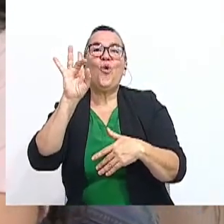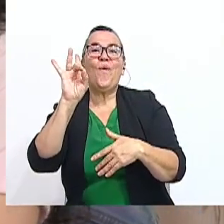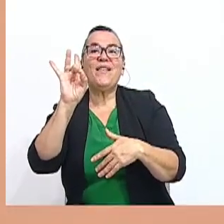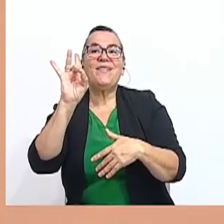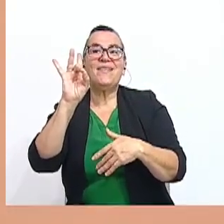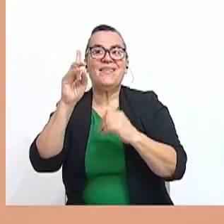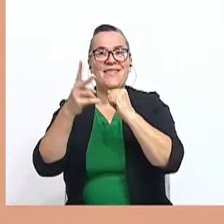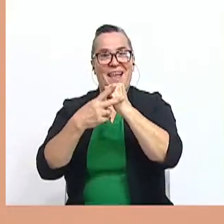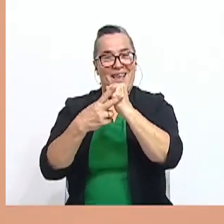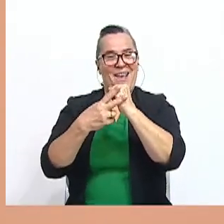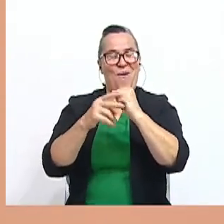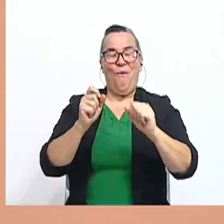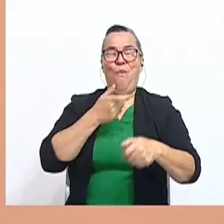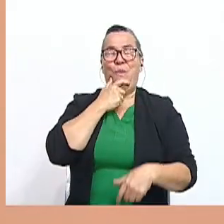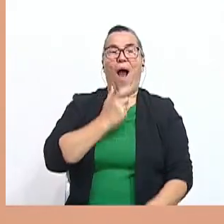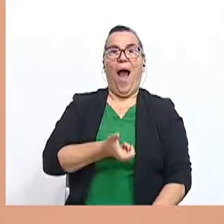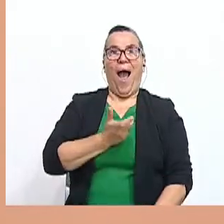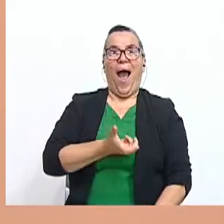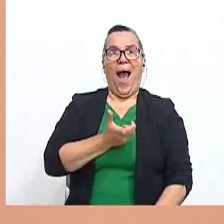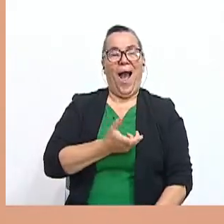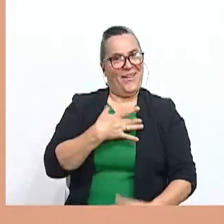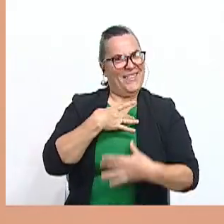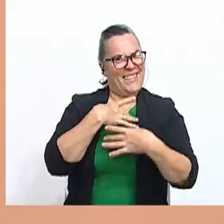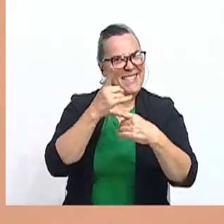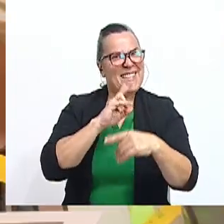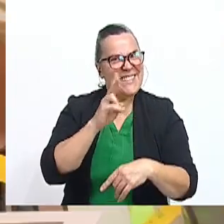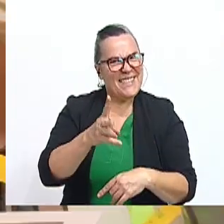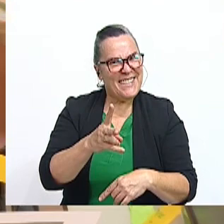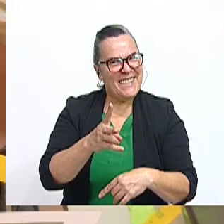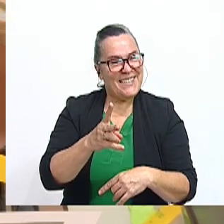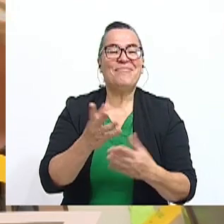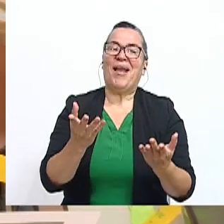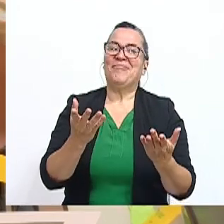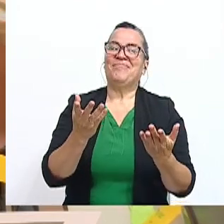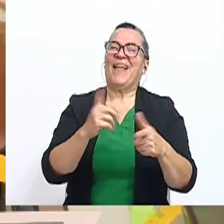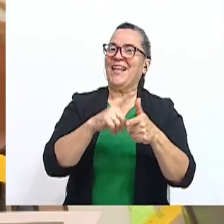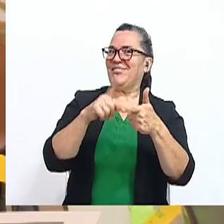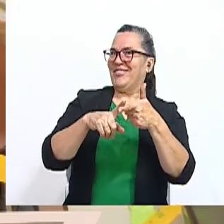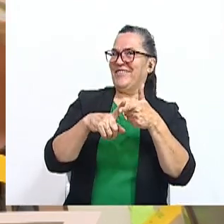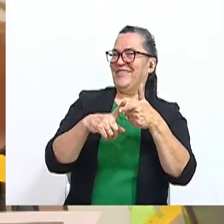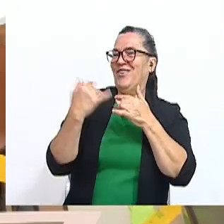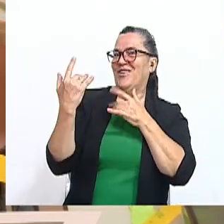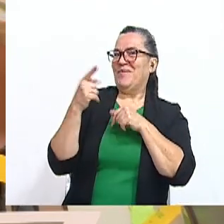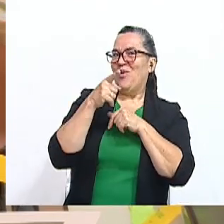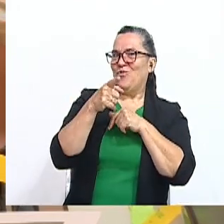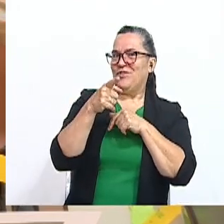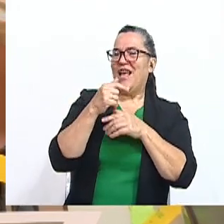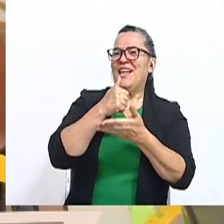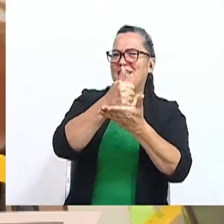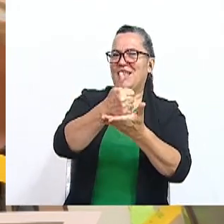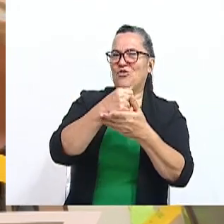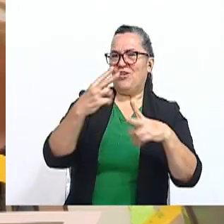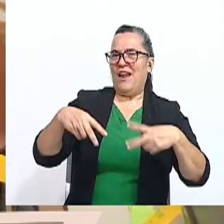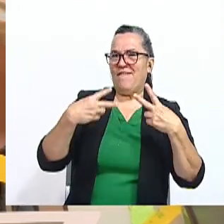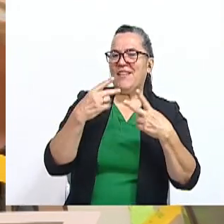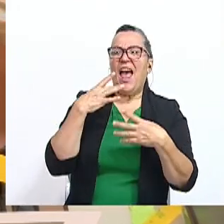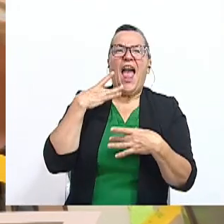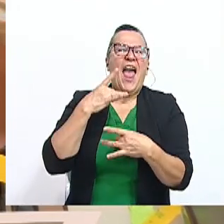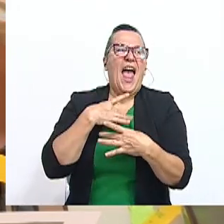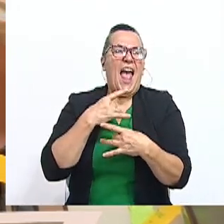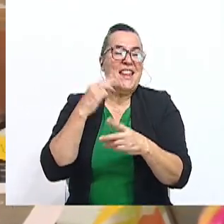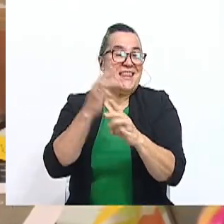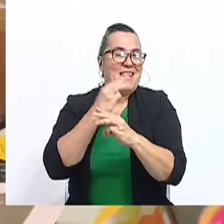190 veces. ¡Wow! Eso sí resulta interesante, ¿verdad? Entonces espero que les sirva en la vida esta curiosidad de